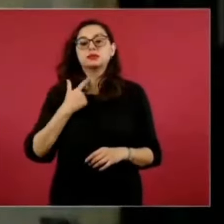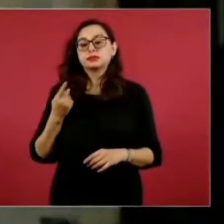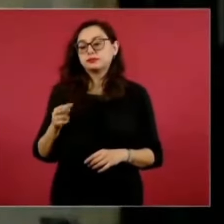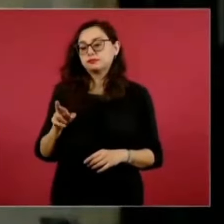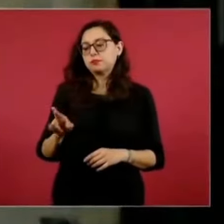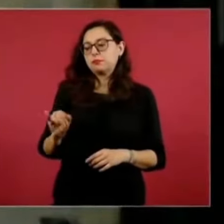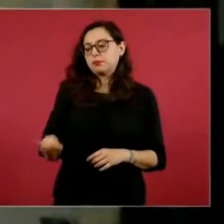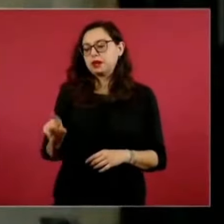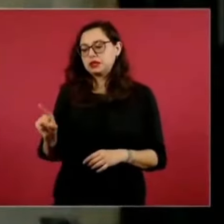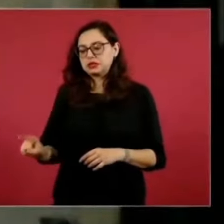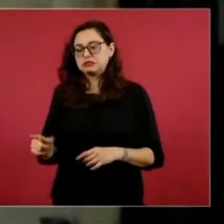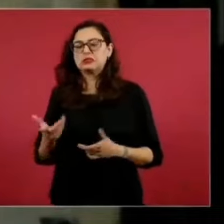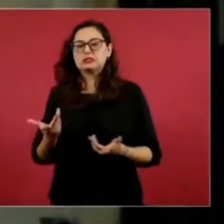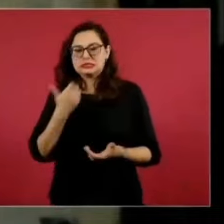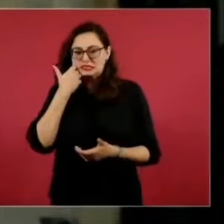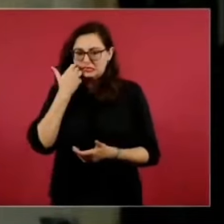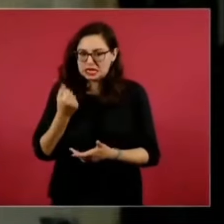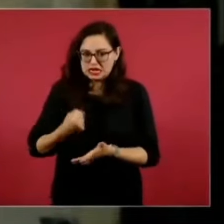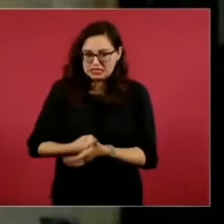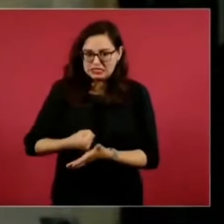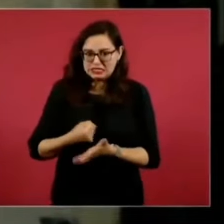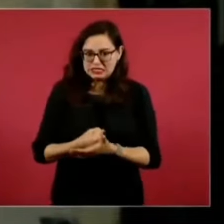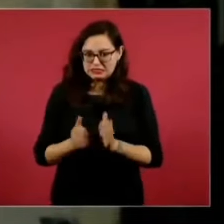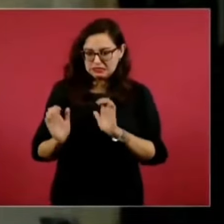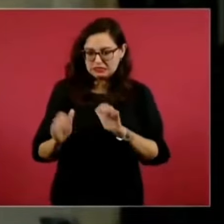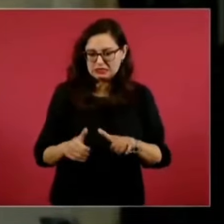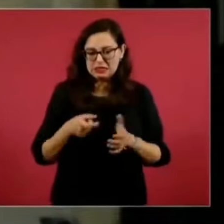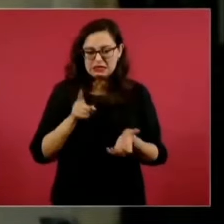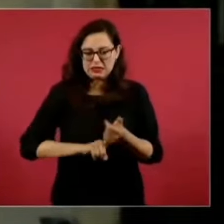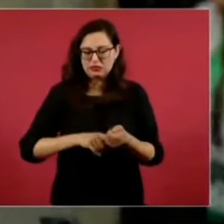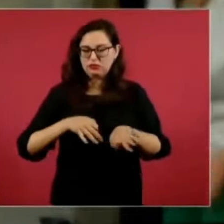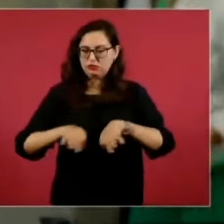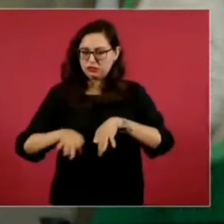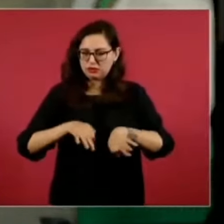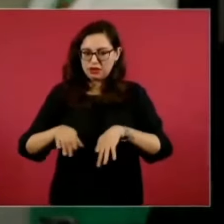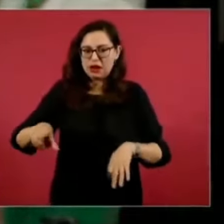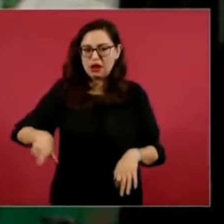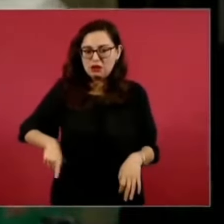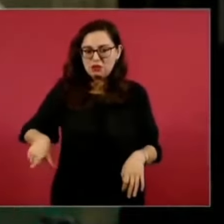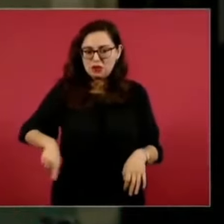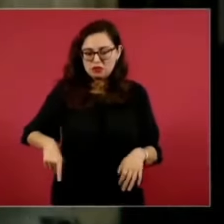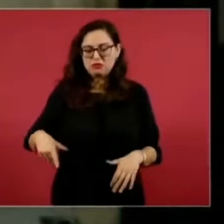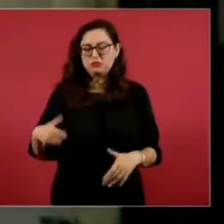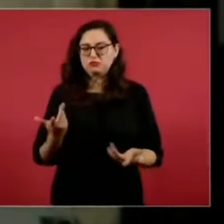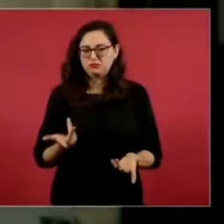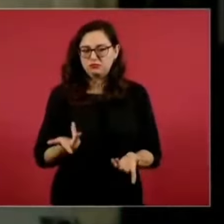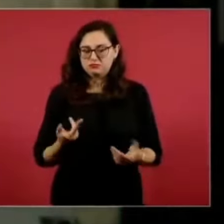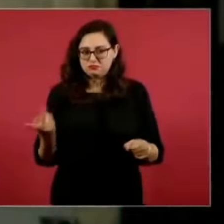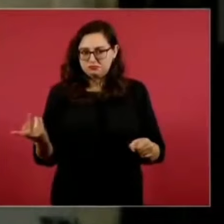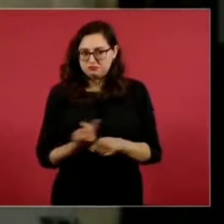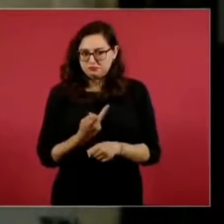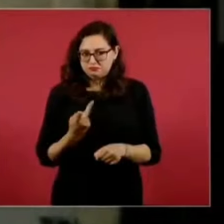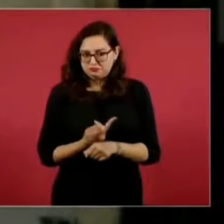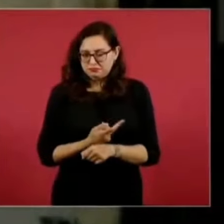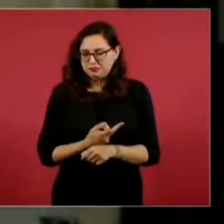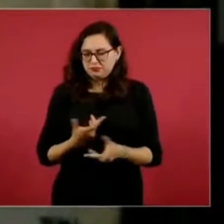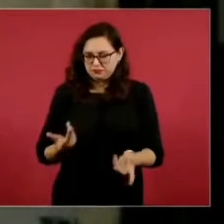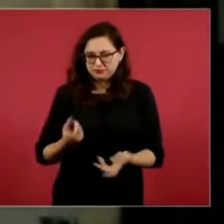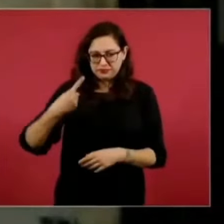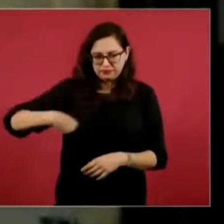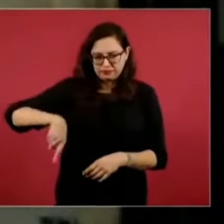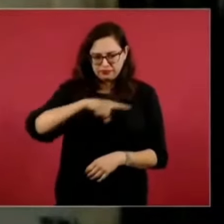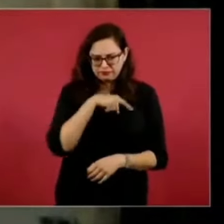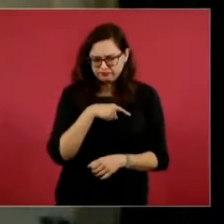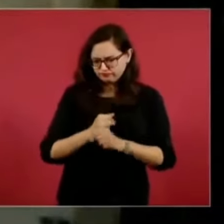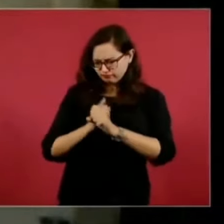algunos actores para infiltrarse y tener poder dentro de del próximo gobierno de su tierra natal como resultado de un trabajo de investigación del